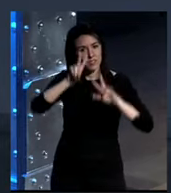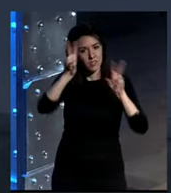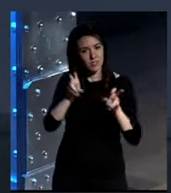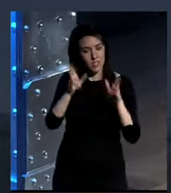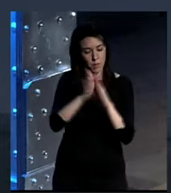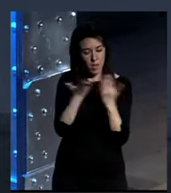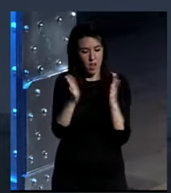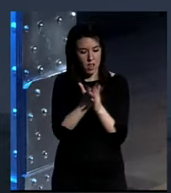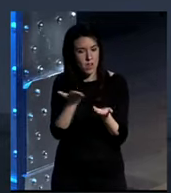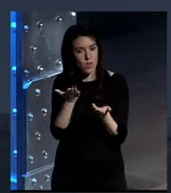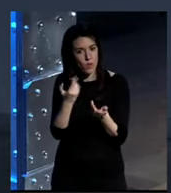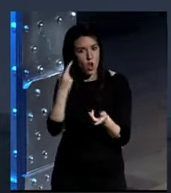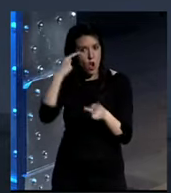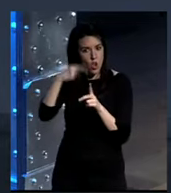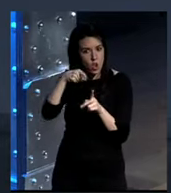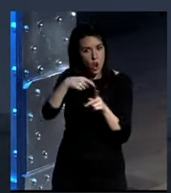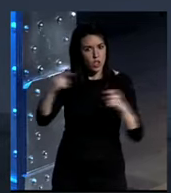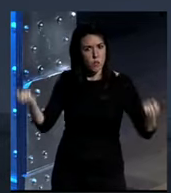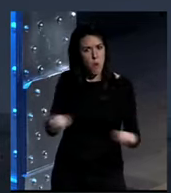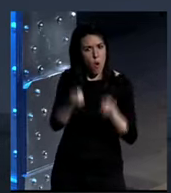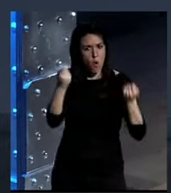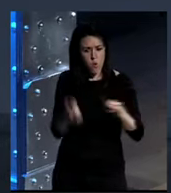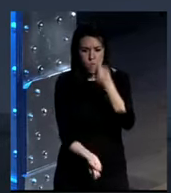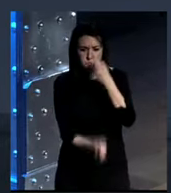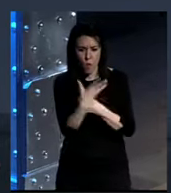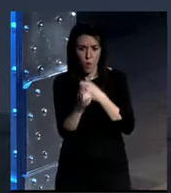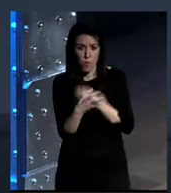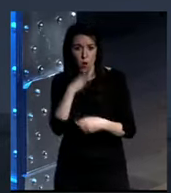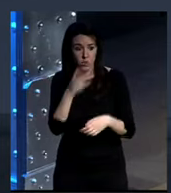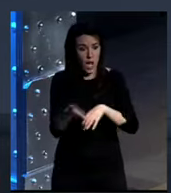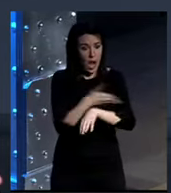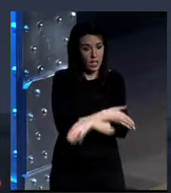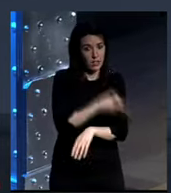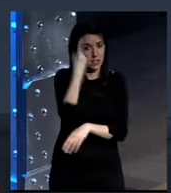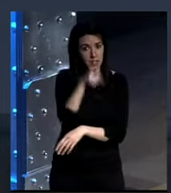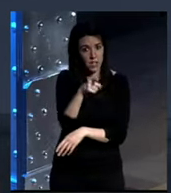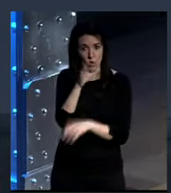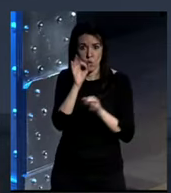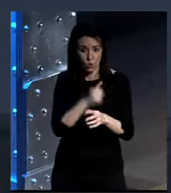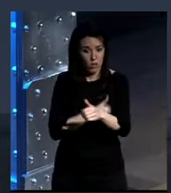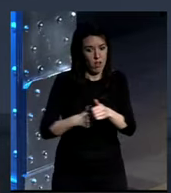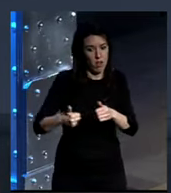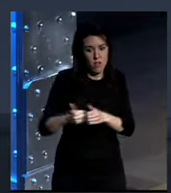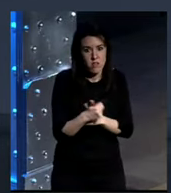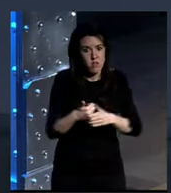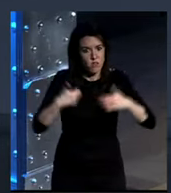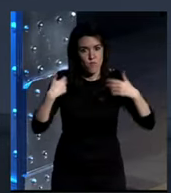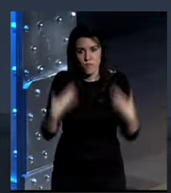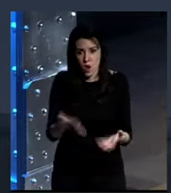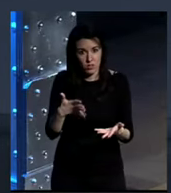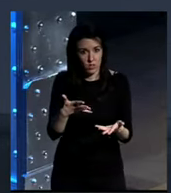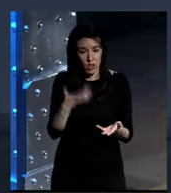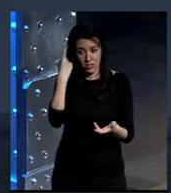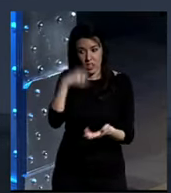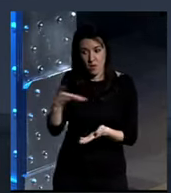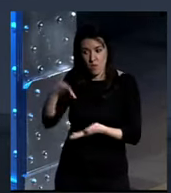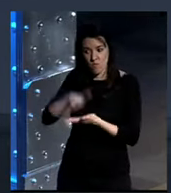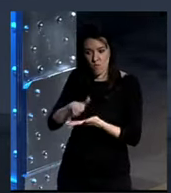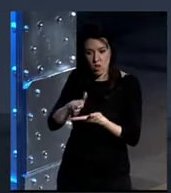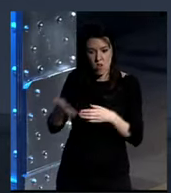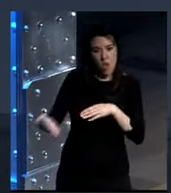del libro para sacarlo cuanto antes, porque si desde luego lo hubiéramos sabido, hubiéramos adelantado aquello como fuera, para que